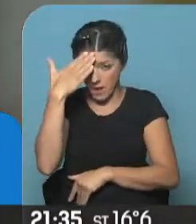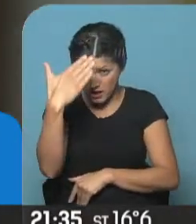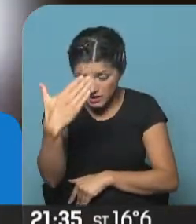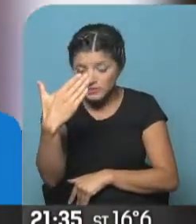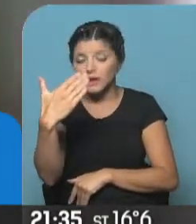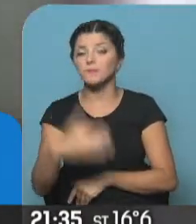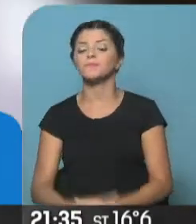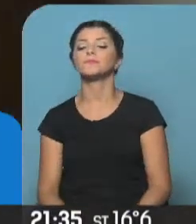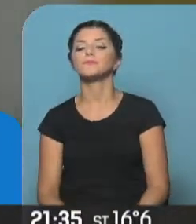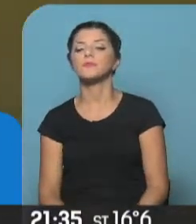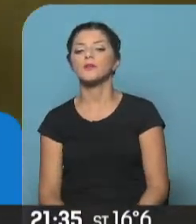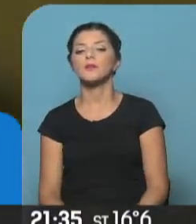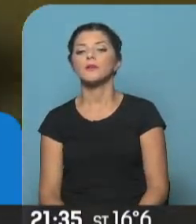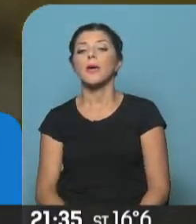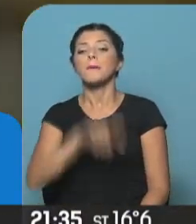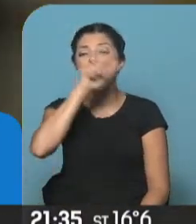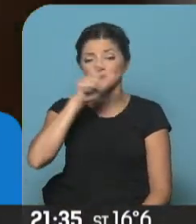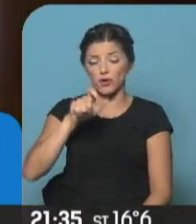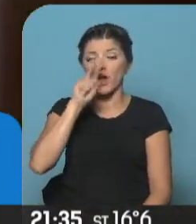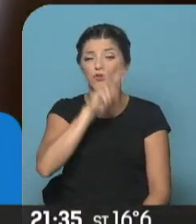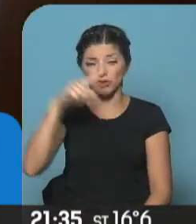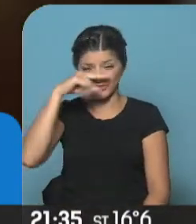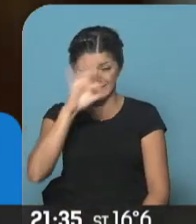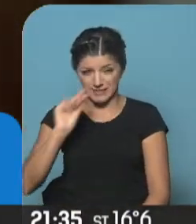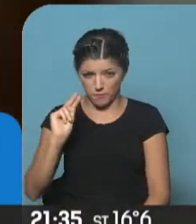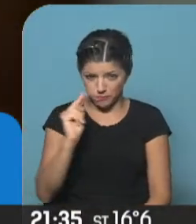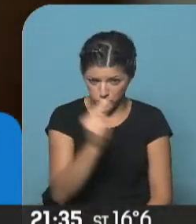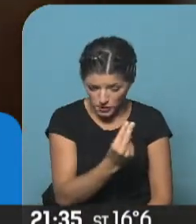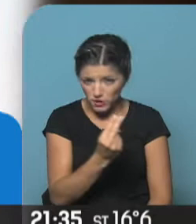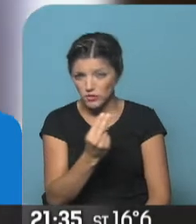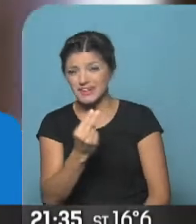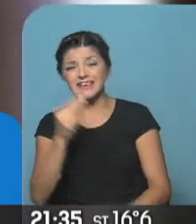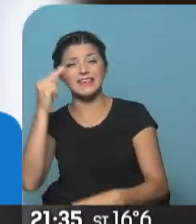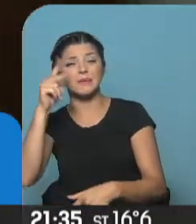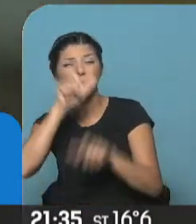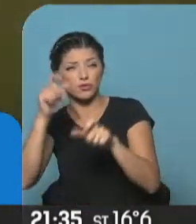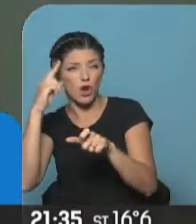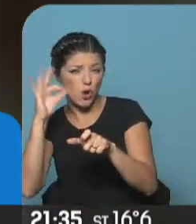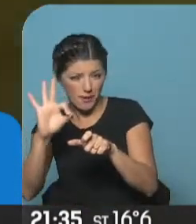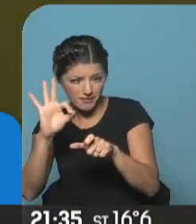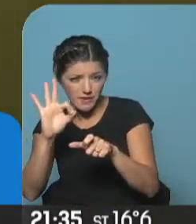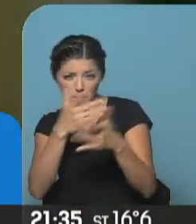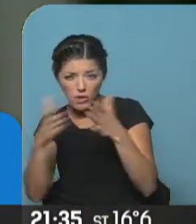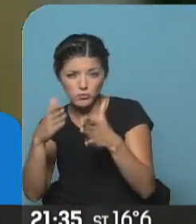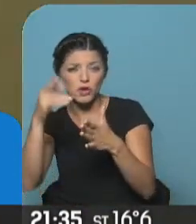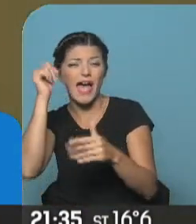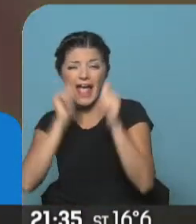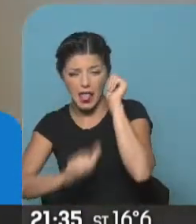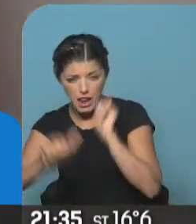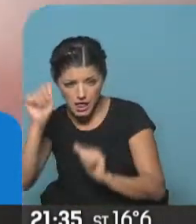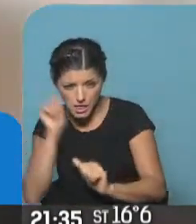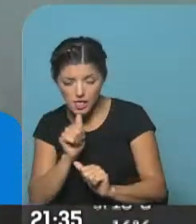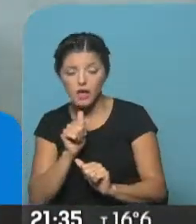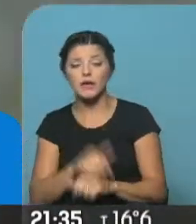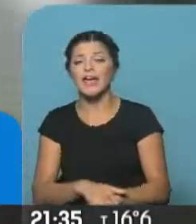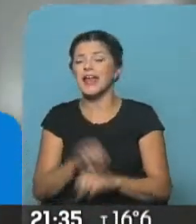a 270 fieles e hirieron a por lo menos 90 más. Era el atentado más letal